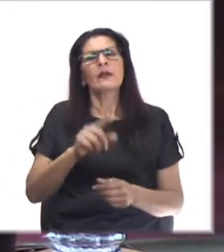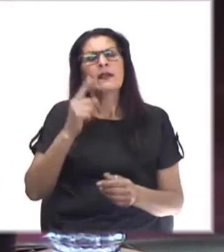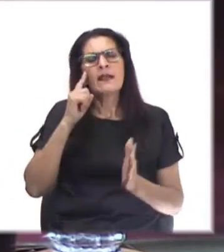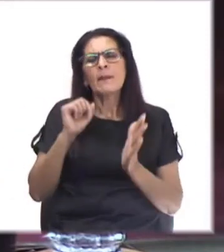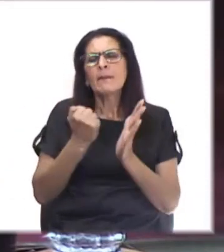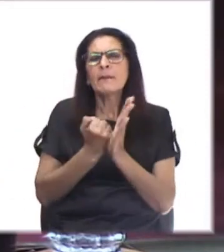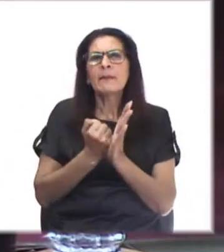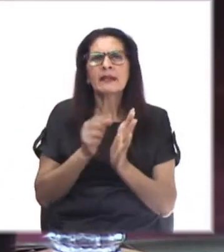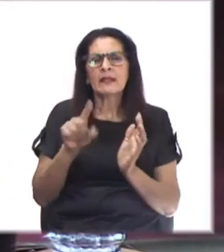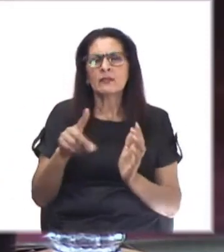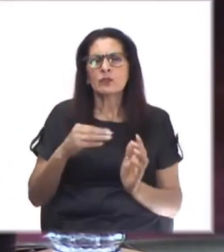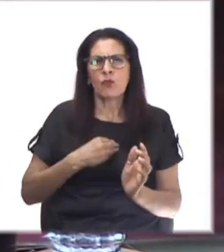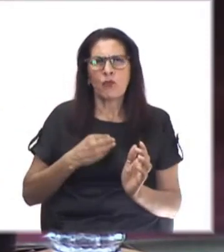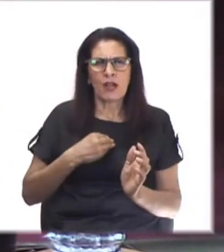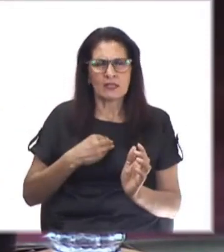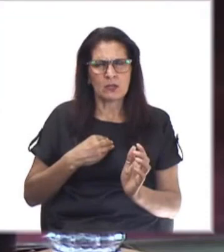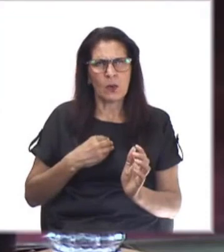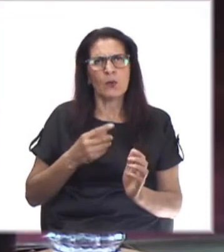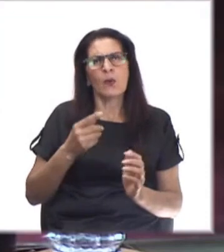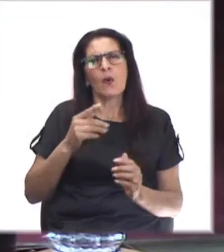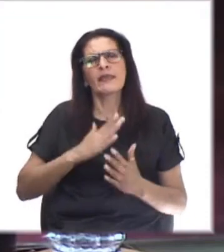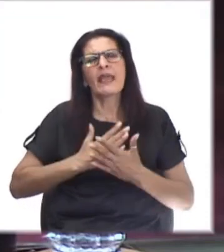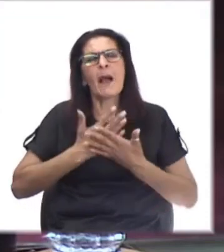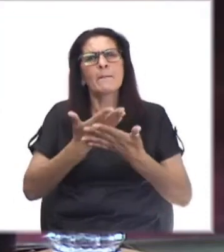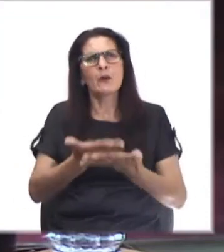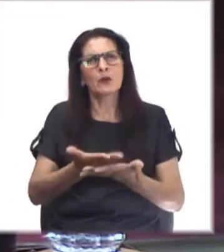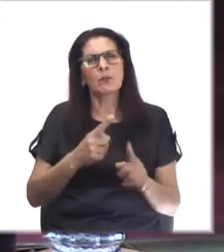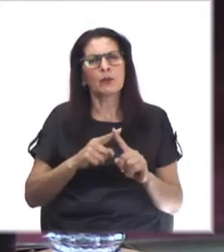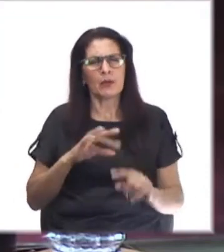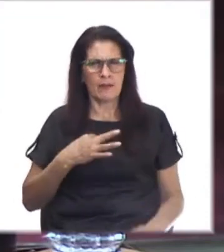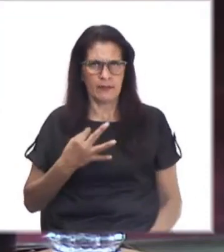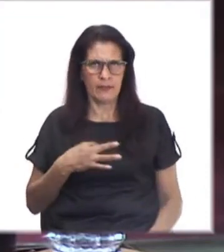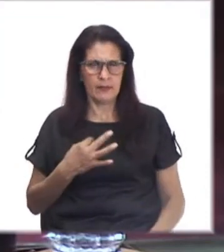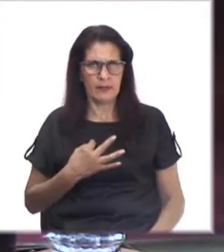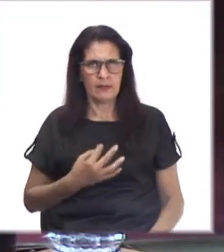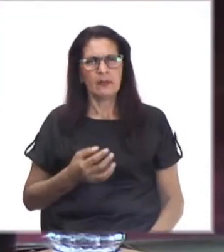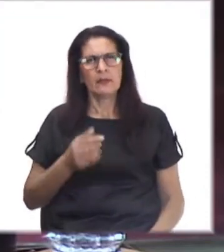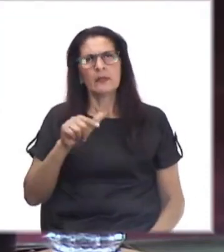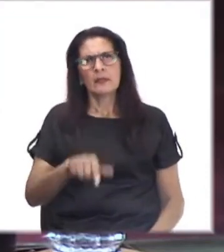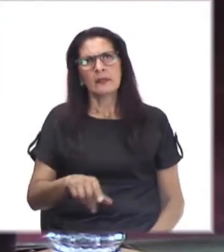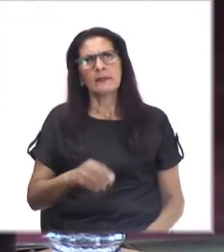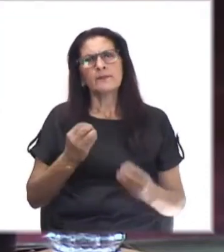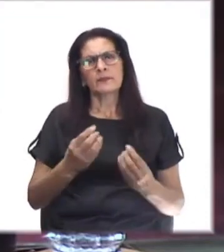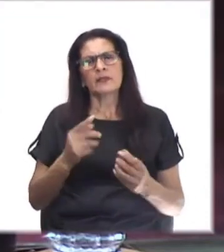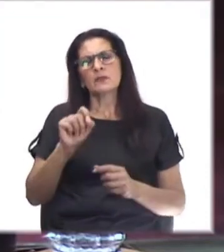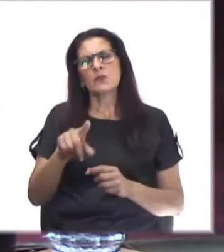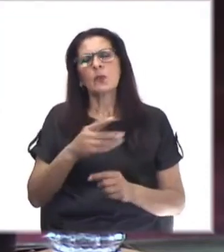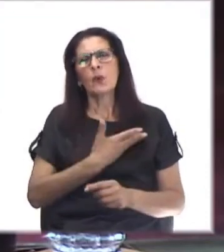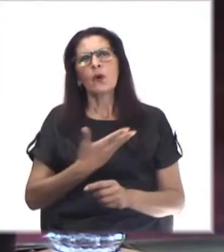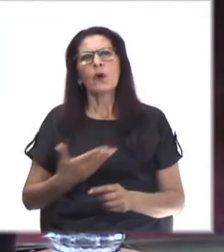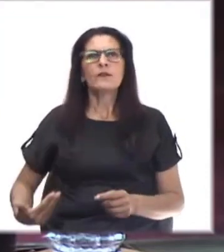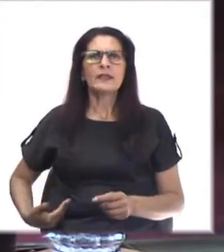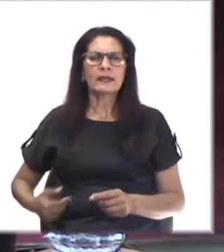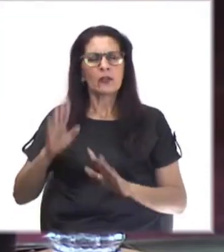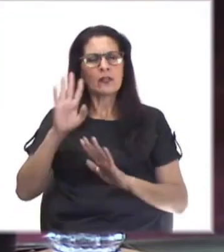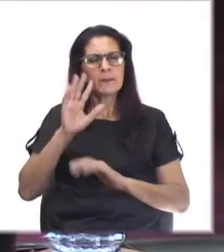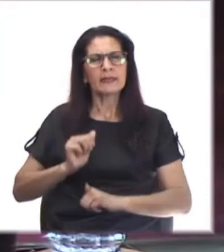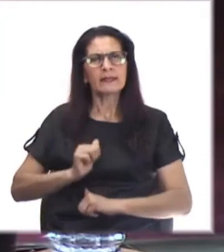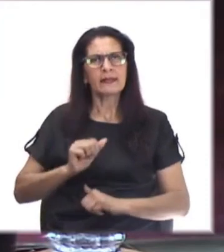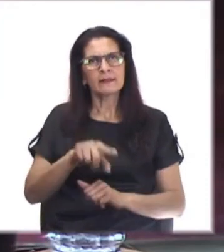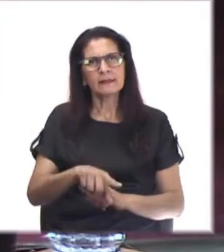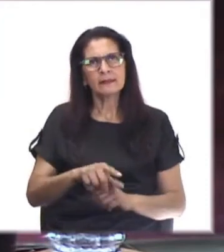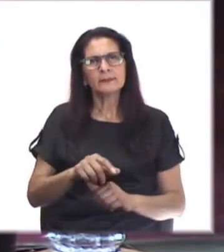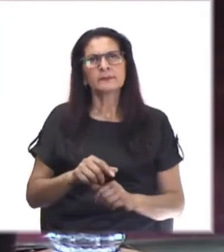genética de su vocación humana, de su amor y compromiso con la vida, impregnó el ejercicio de sus gobiernos desde el instante de su primera